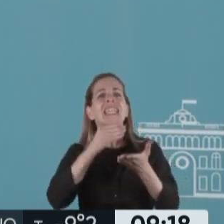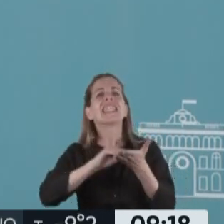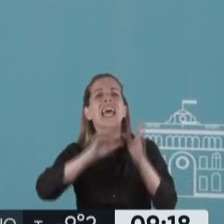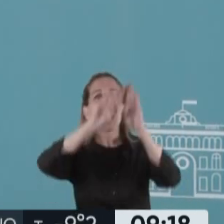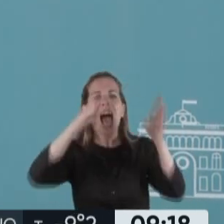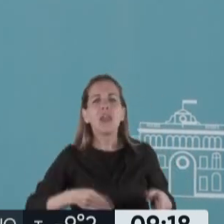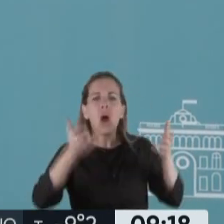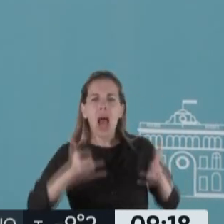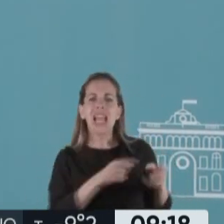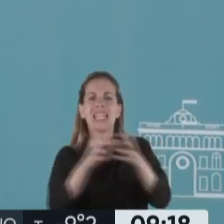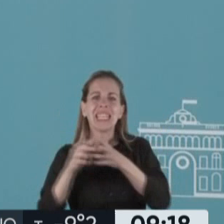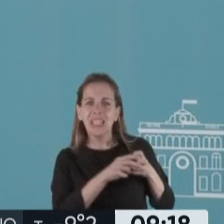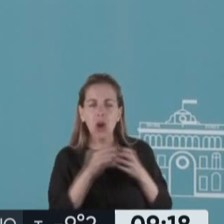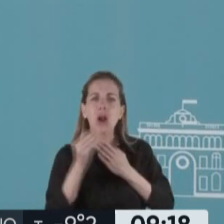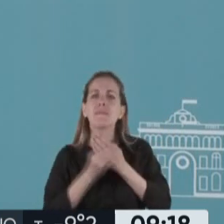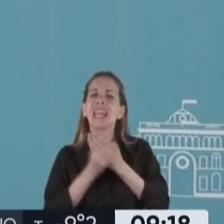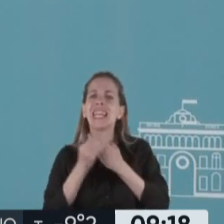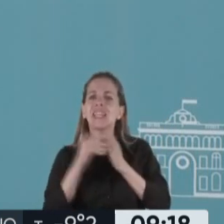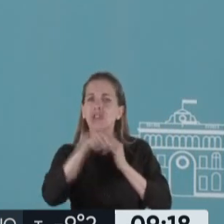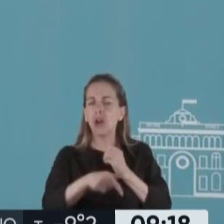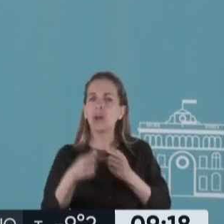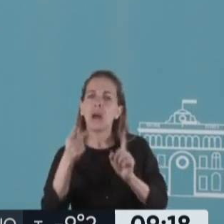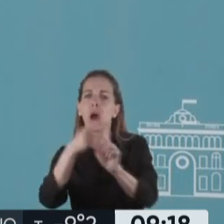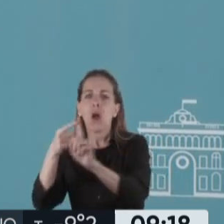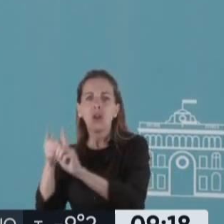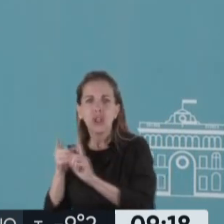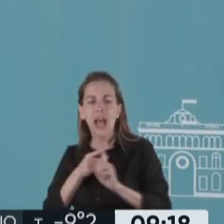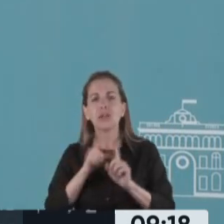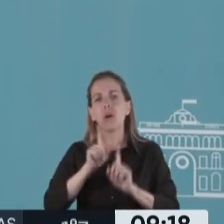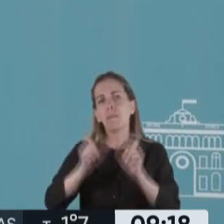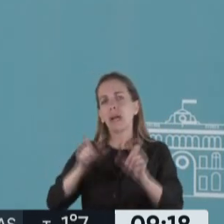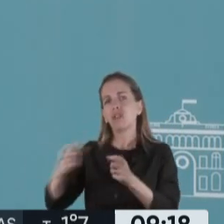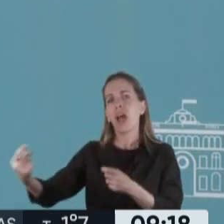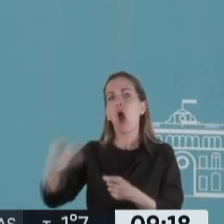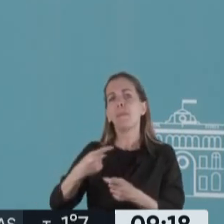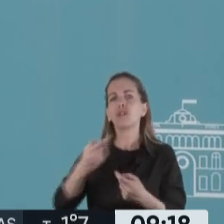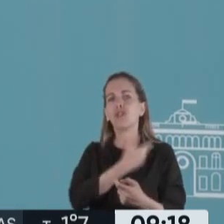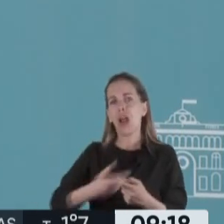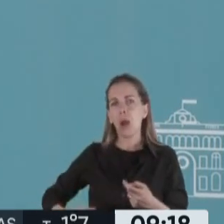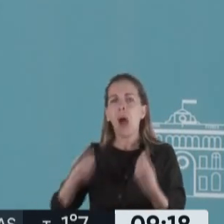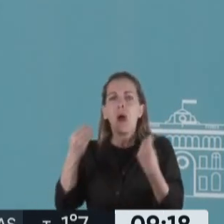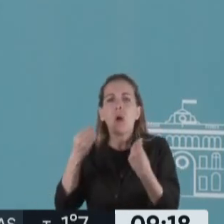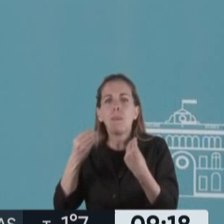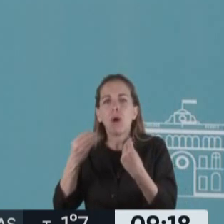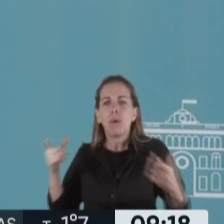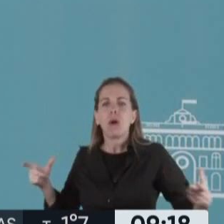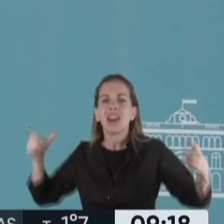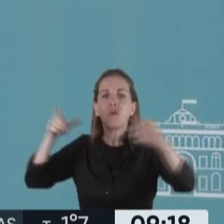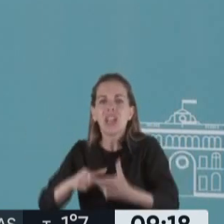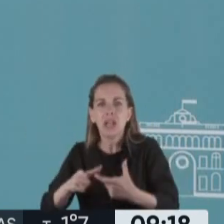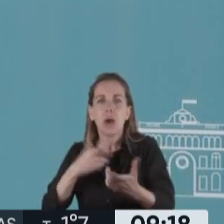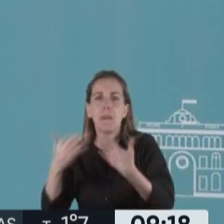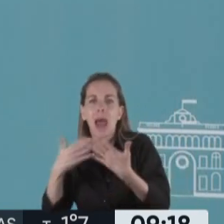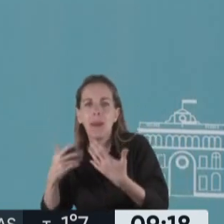de Pedro está hablando con pares de la oposición para ver cuál es la mejor manera, de qué manera